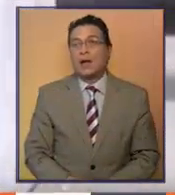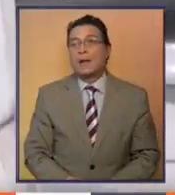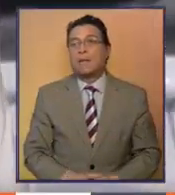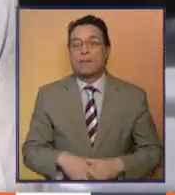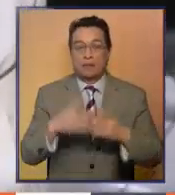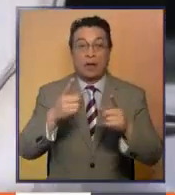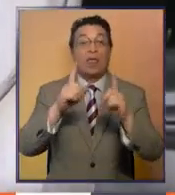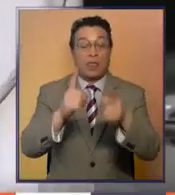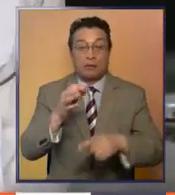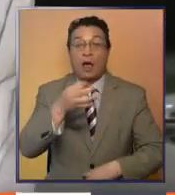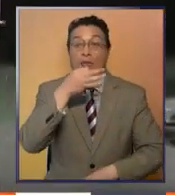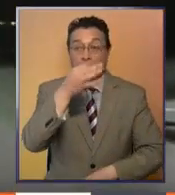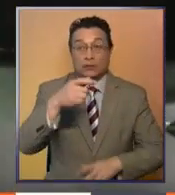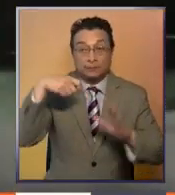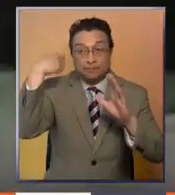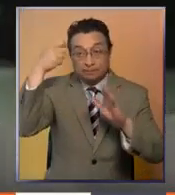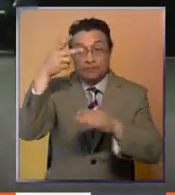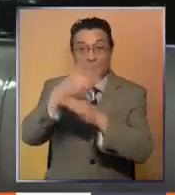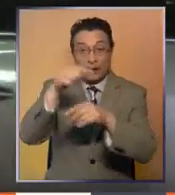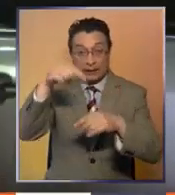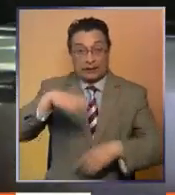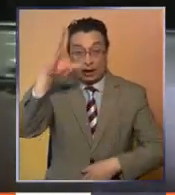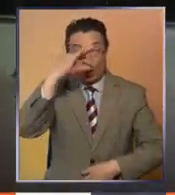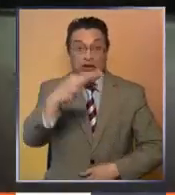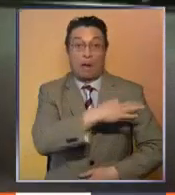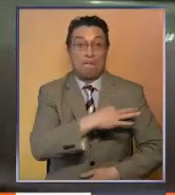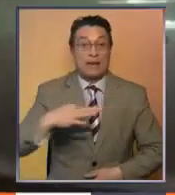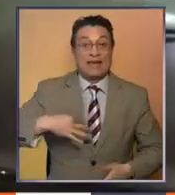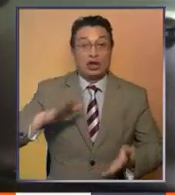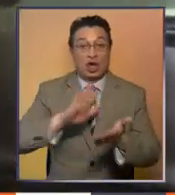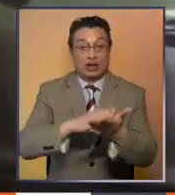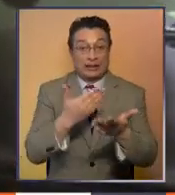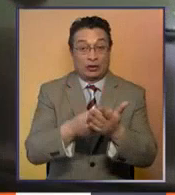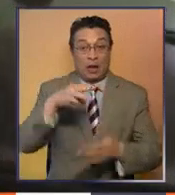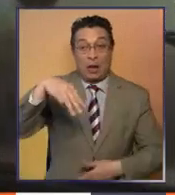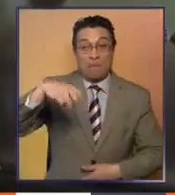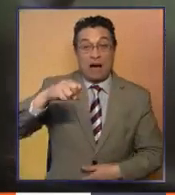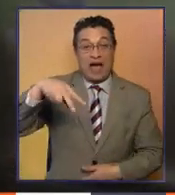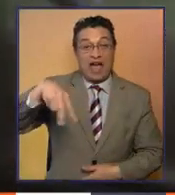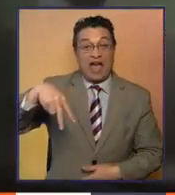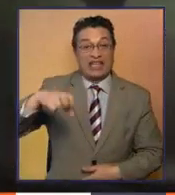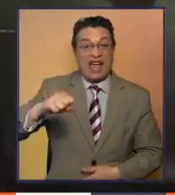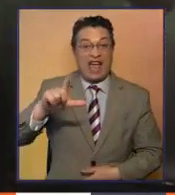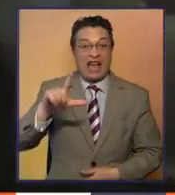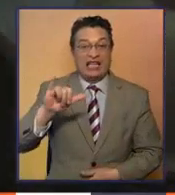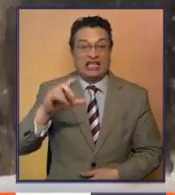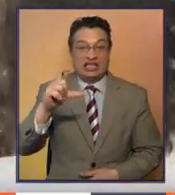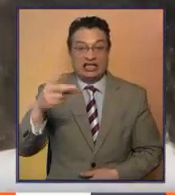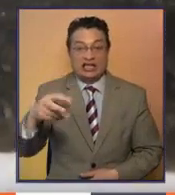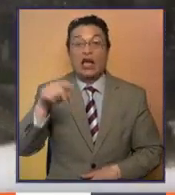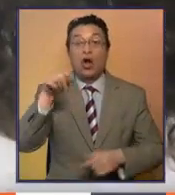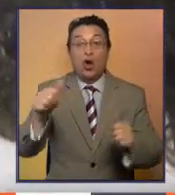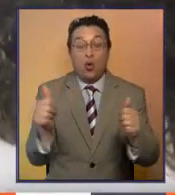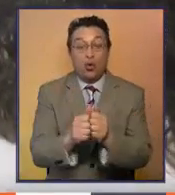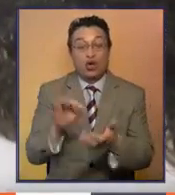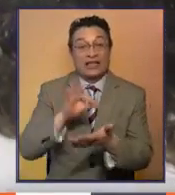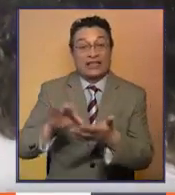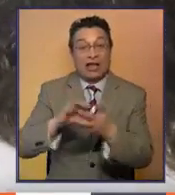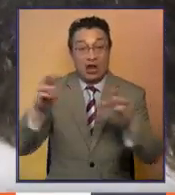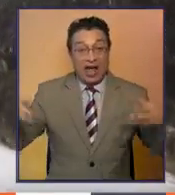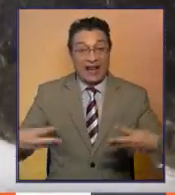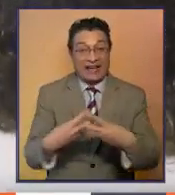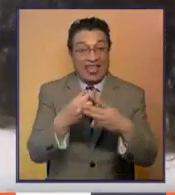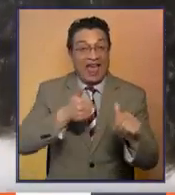Hay que decir, y tal como vemos en las imágenes, que esta noche el ministro de Salud, Jaime Mañalich, junto al subsecretario de Redes Asistenciales, ha